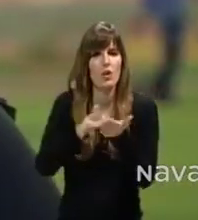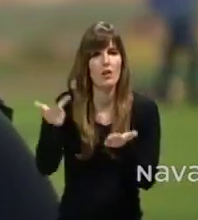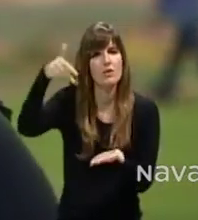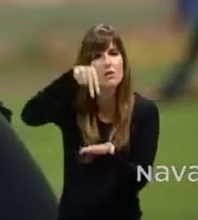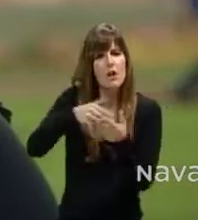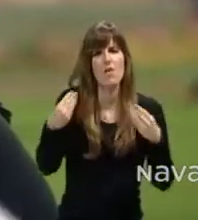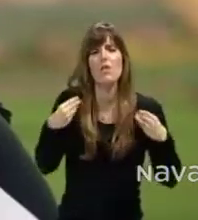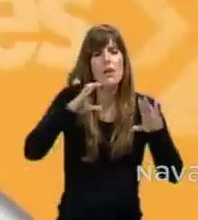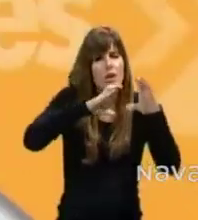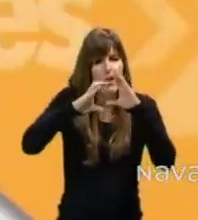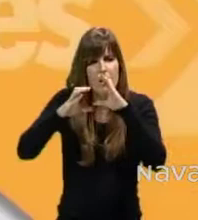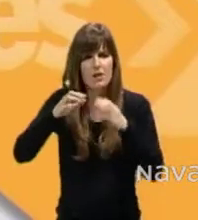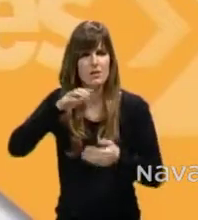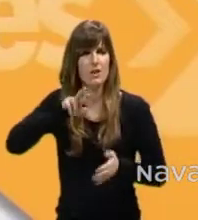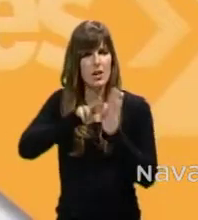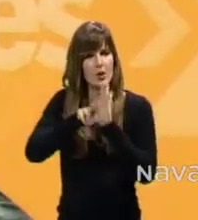la vida.